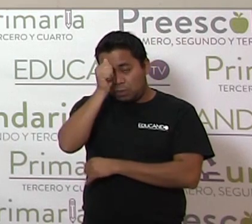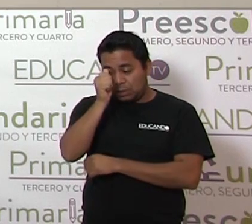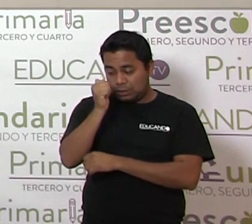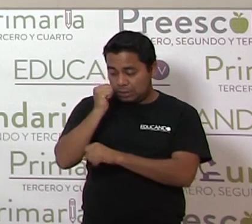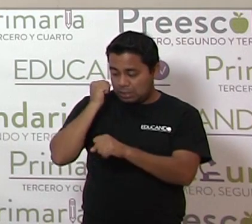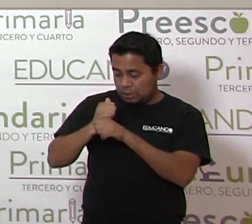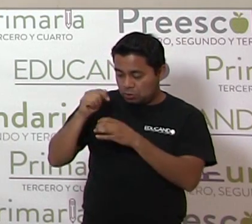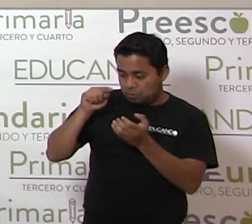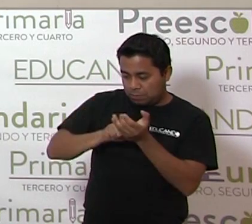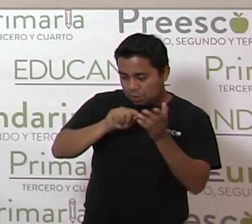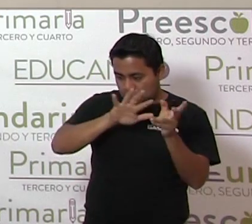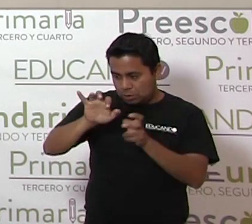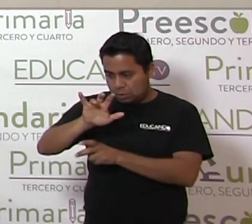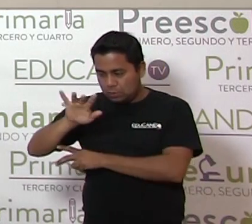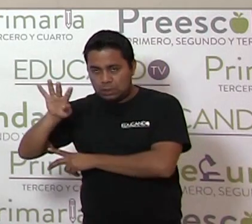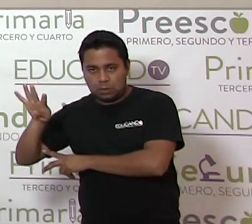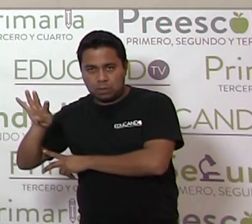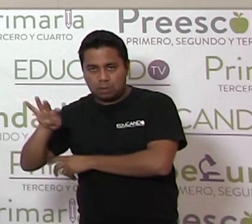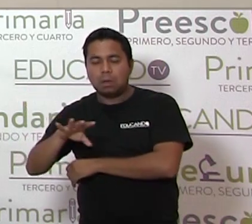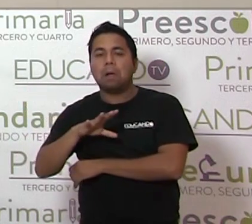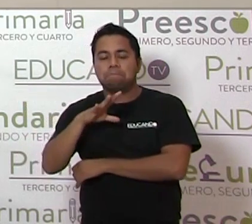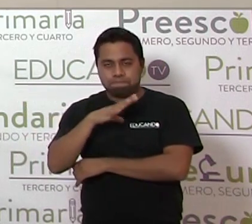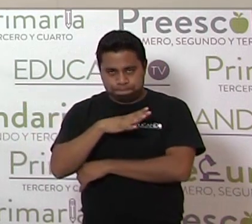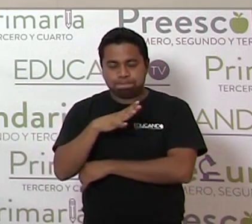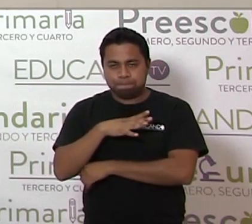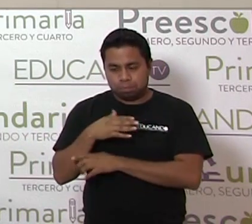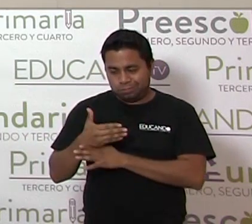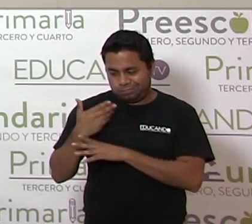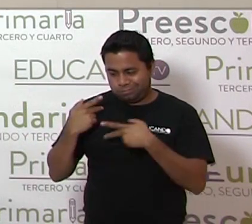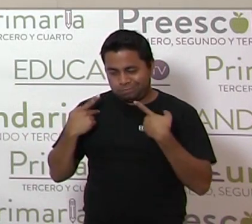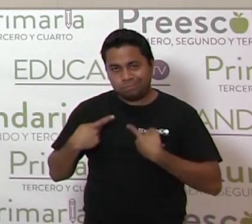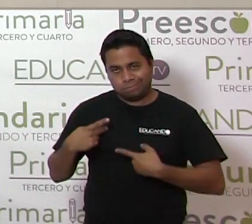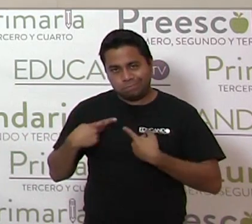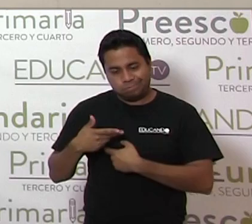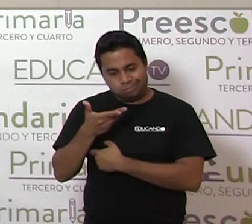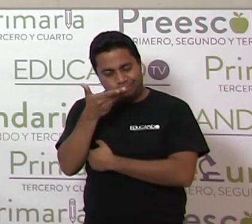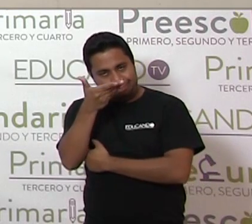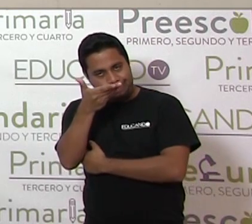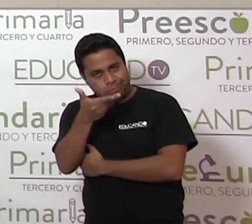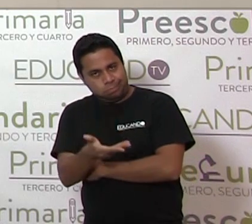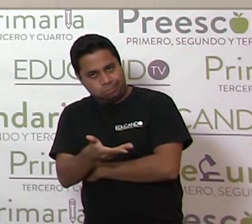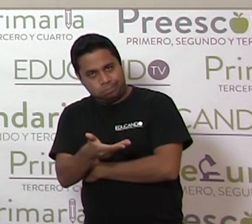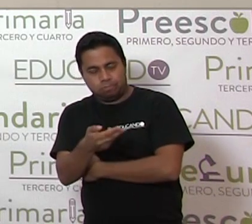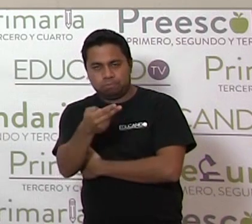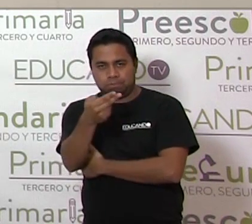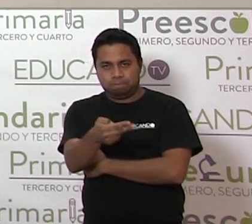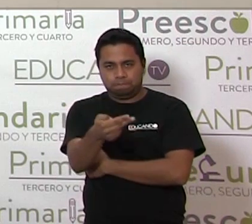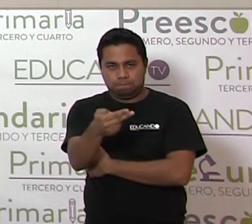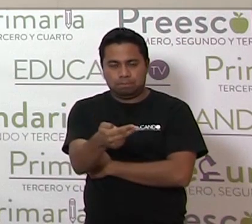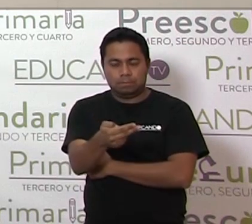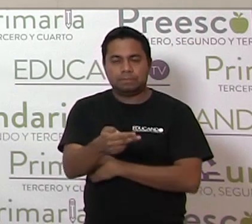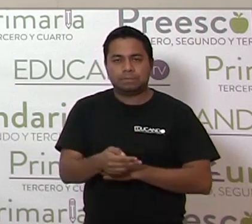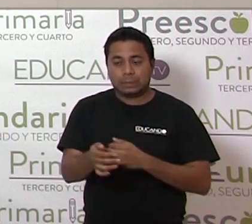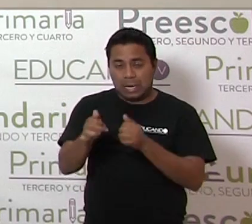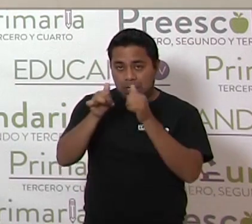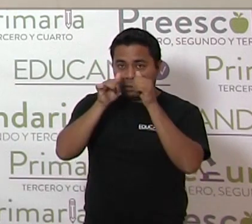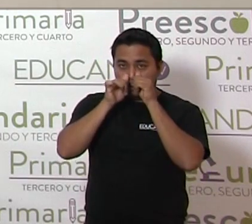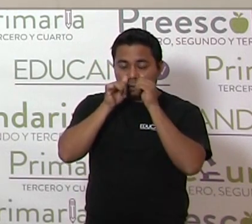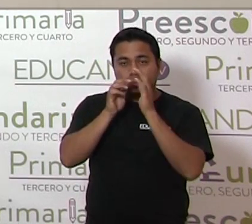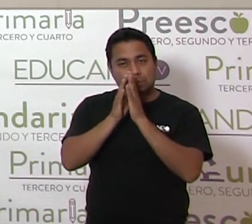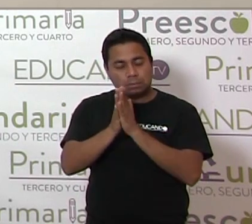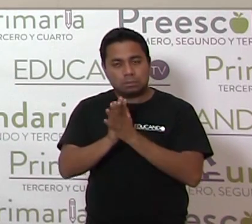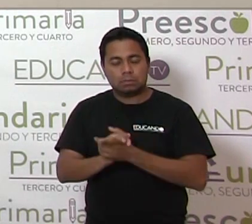en 1854 existió una persona que se llamó,